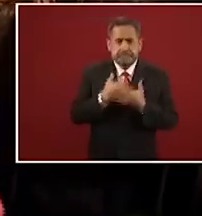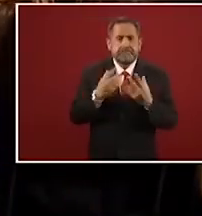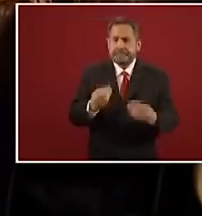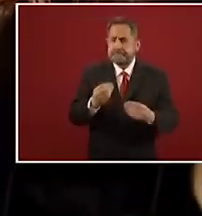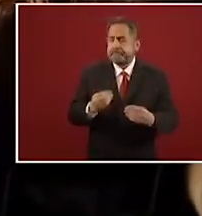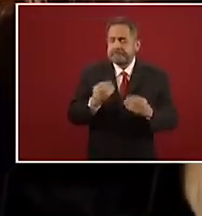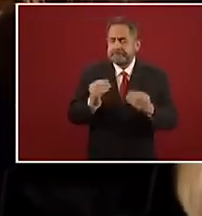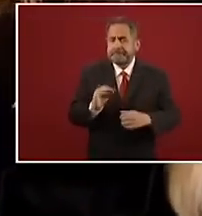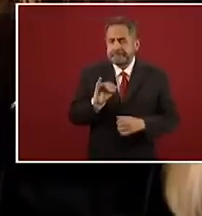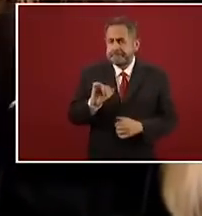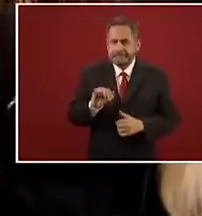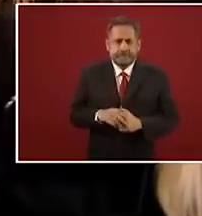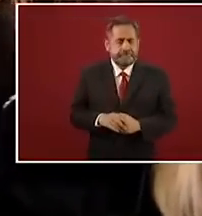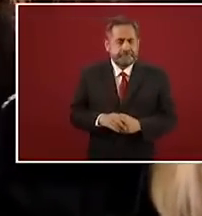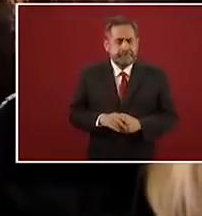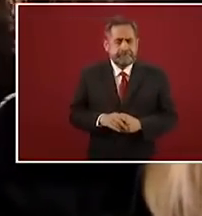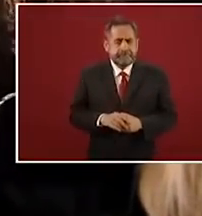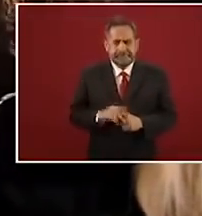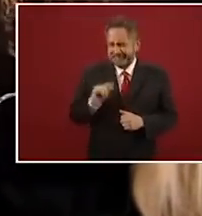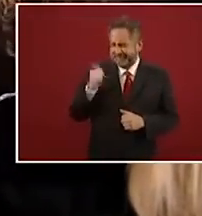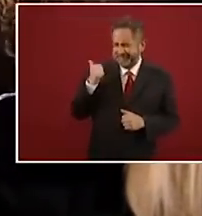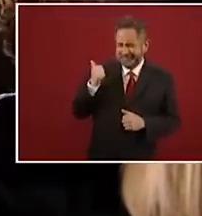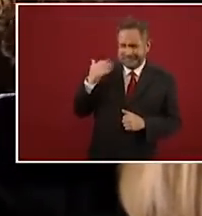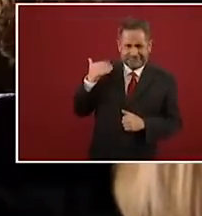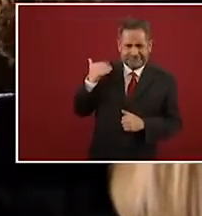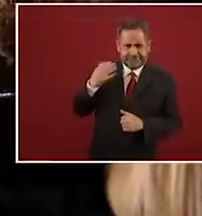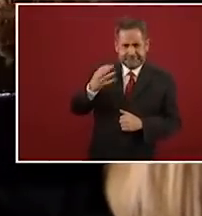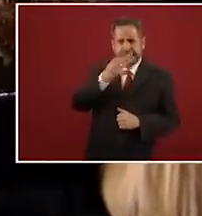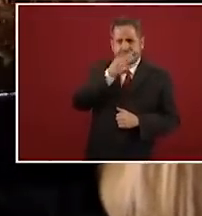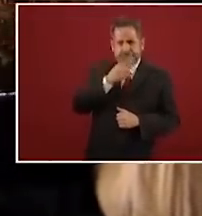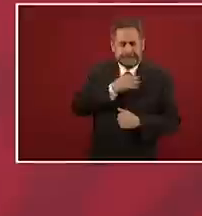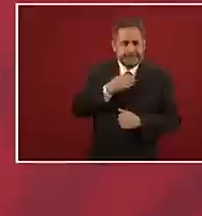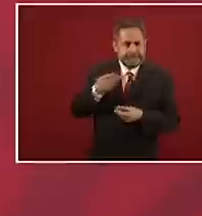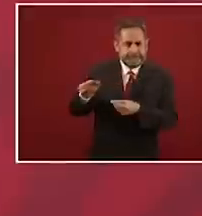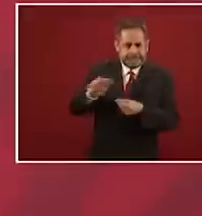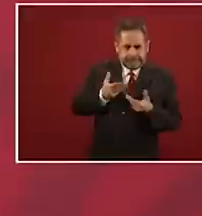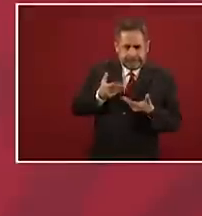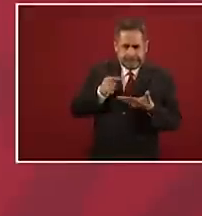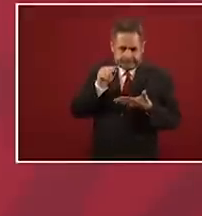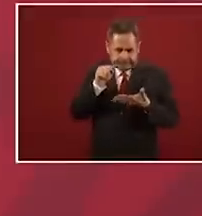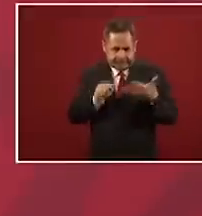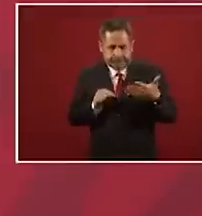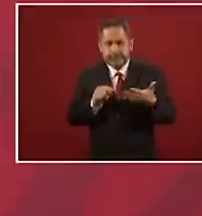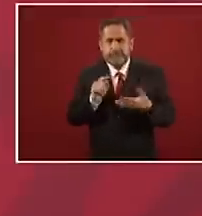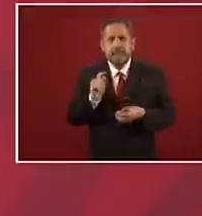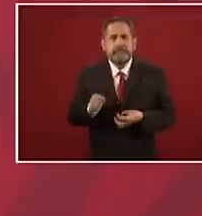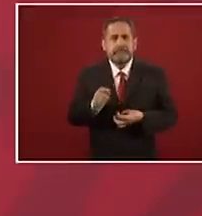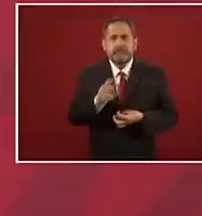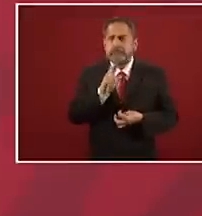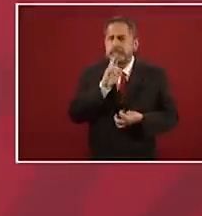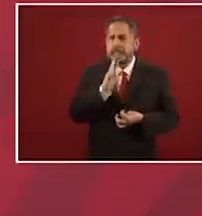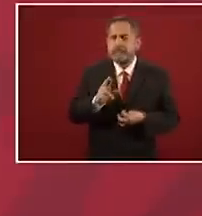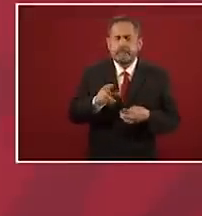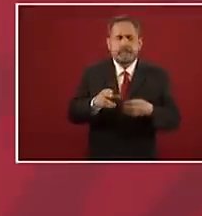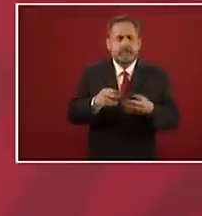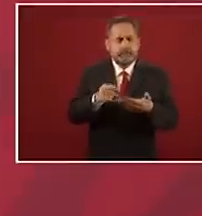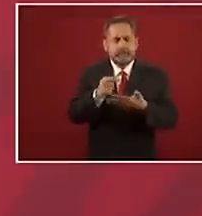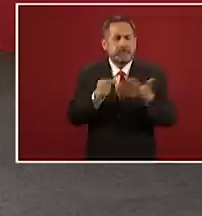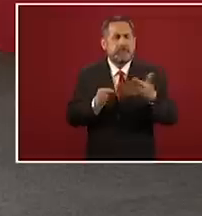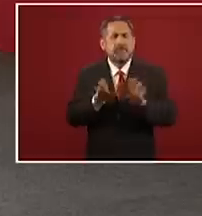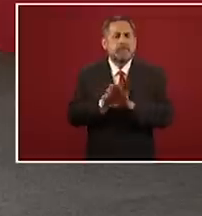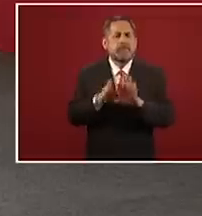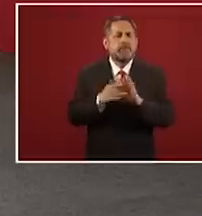mucho. Me acaban de hacer llegar un reporte